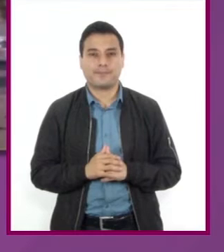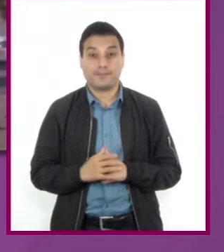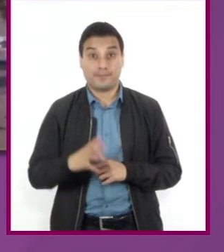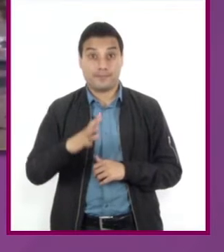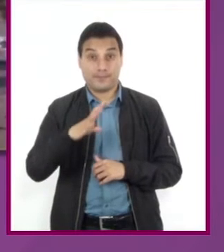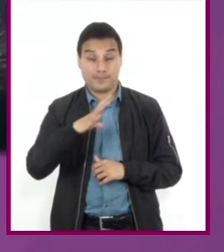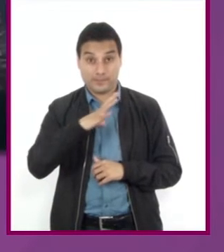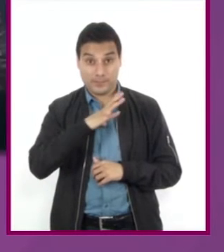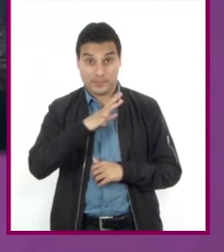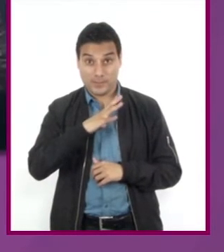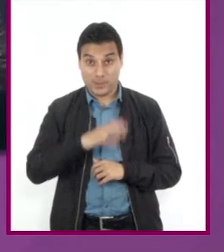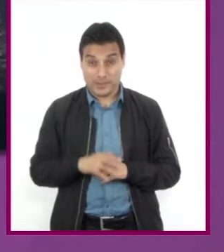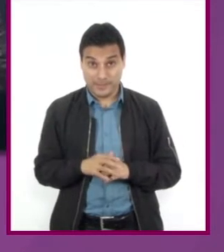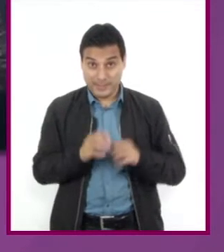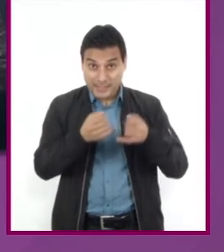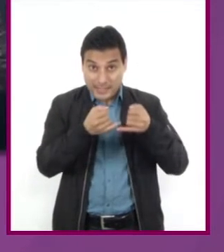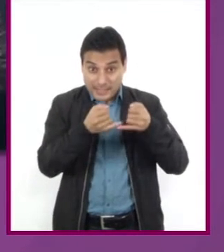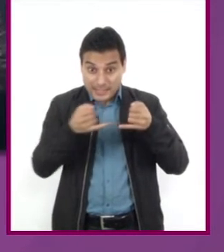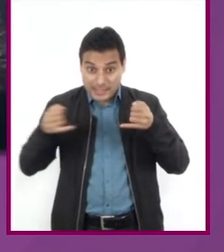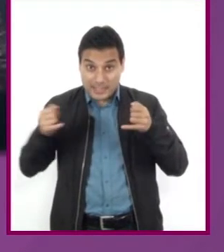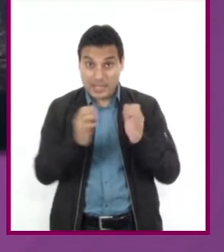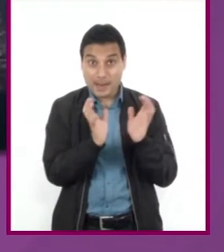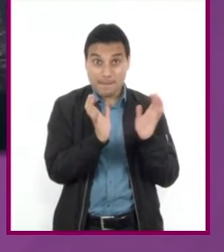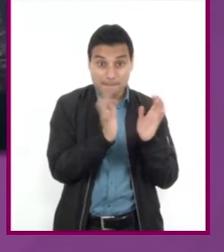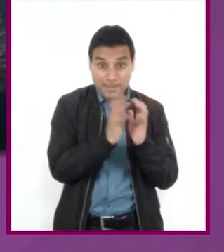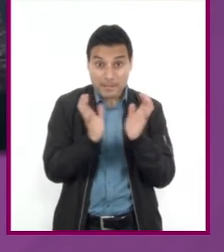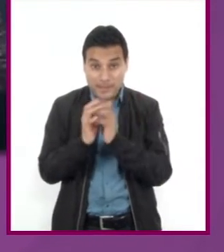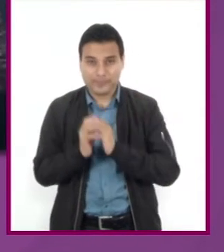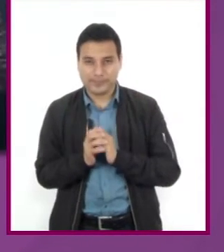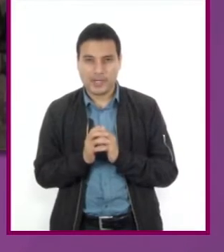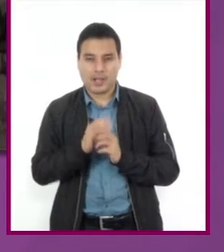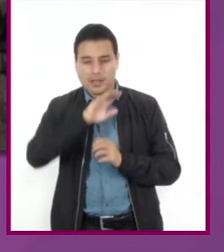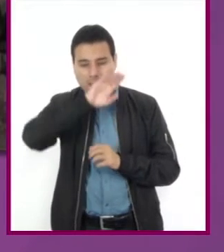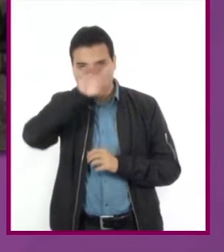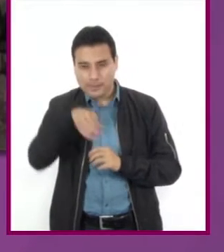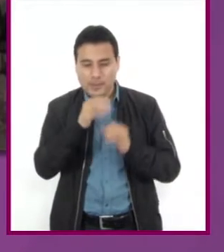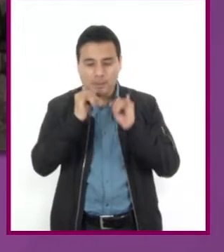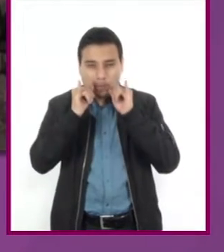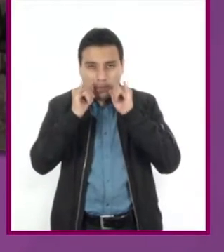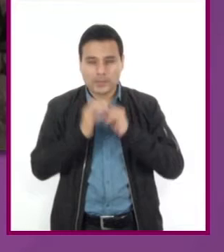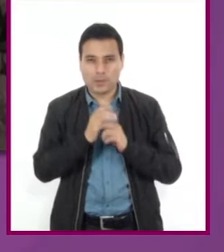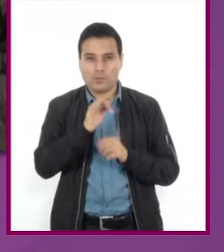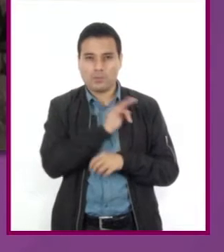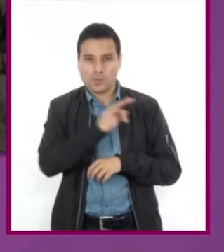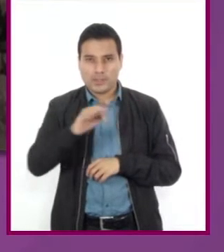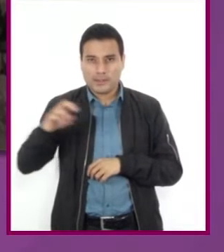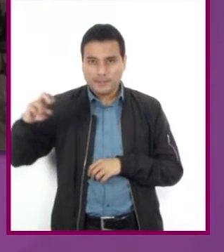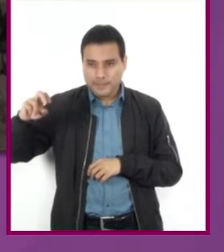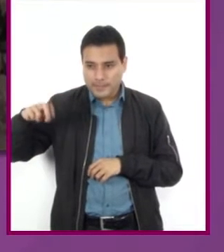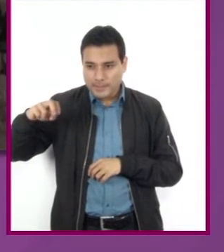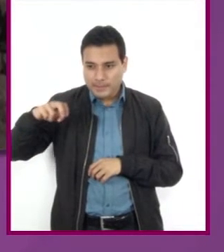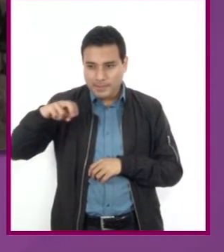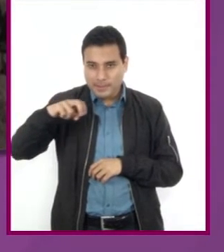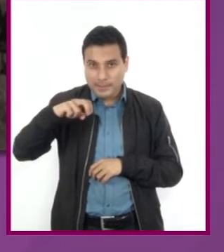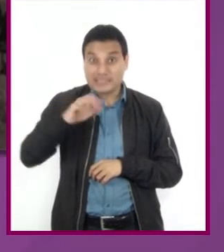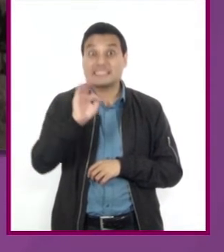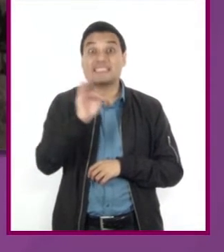trampas, si el mamut no caía en una, tenía la opción de dirigirlo a otra o a otra más.